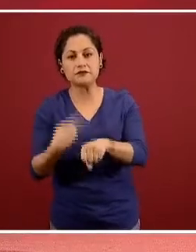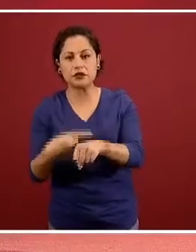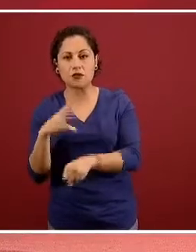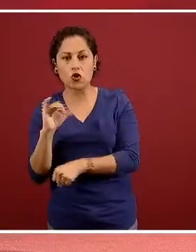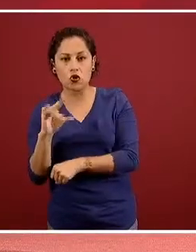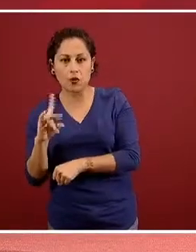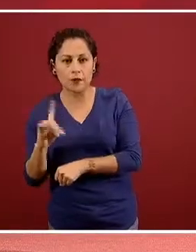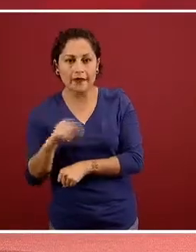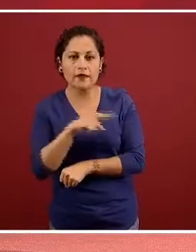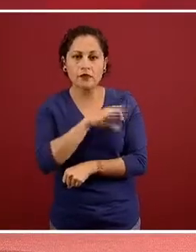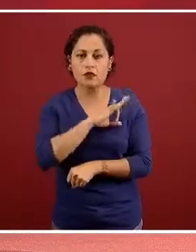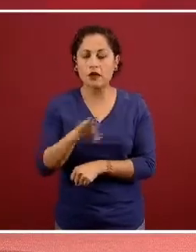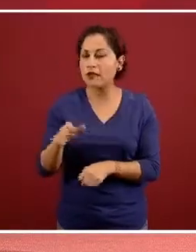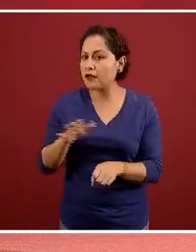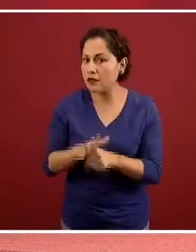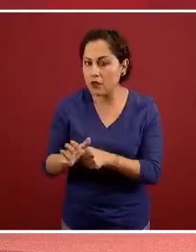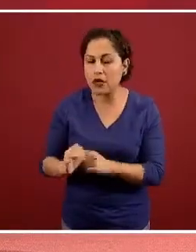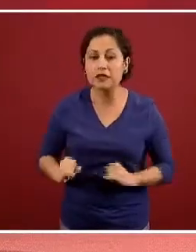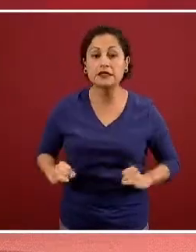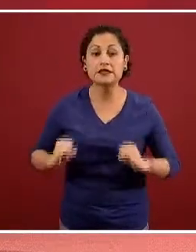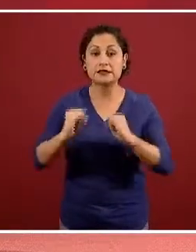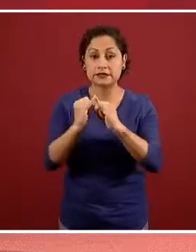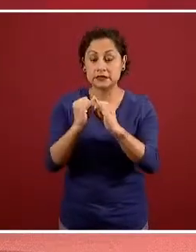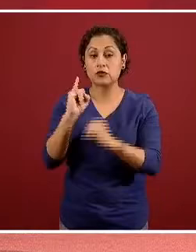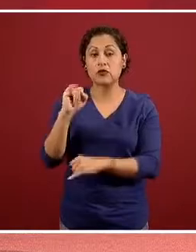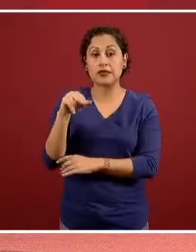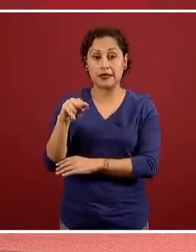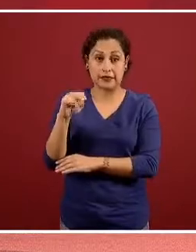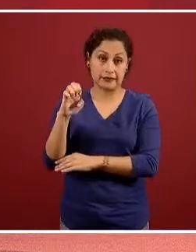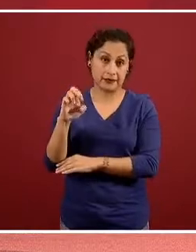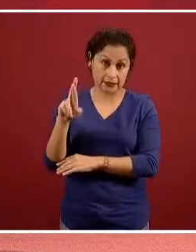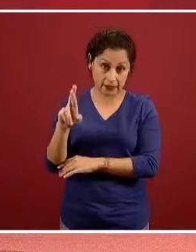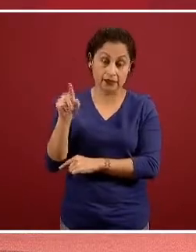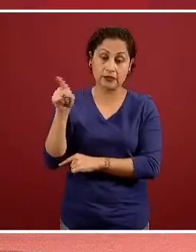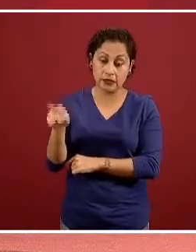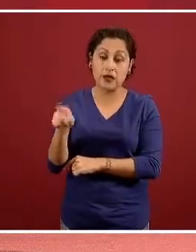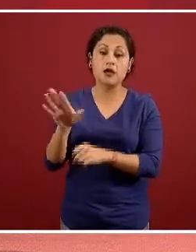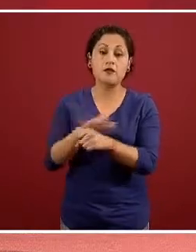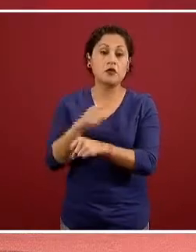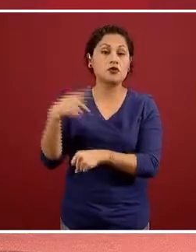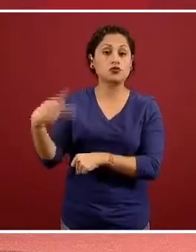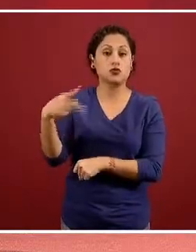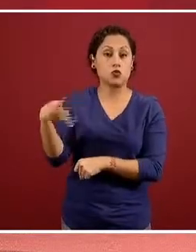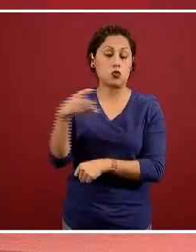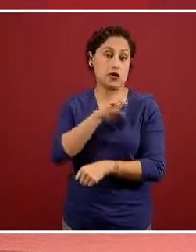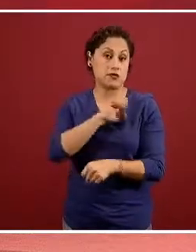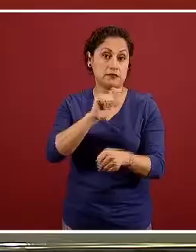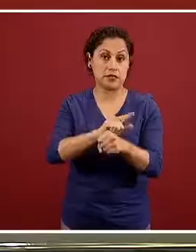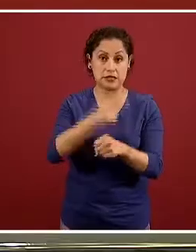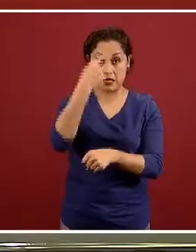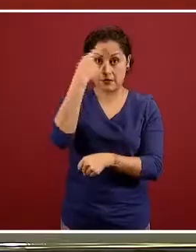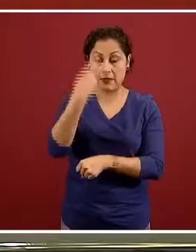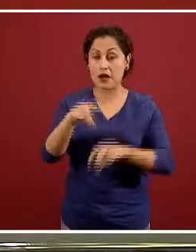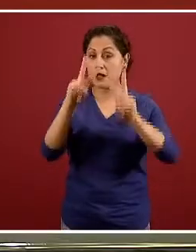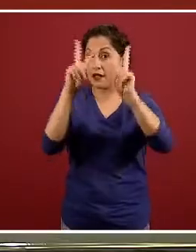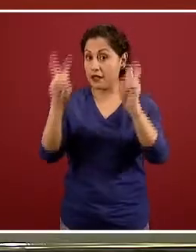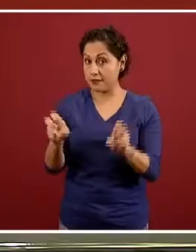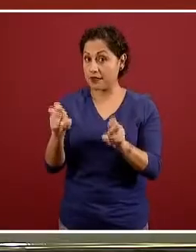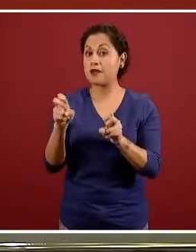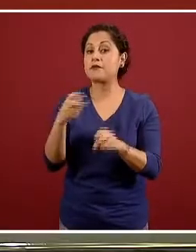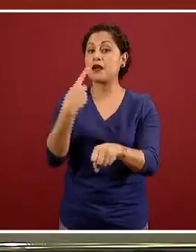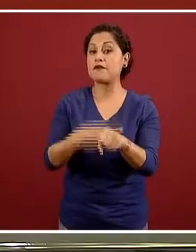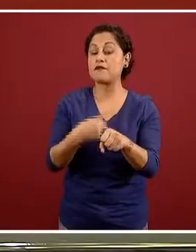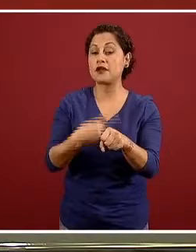el Instituto Nacional de Enfermedades Respiratorias por esa experiencia que ha tenido particularmente desde el